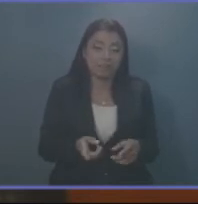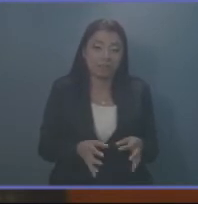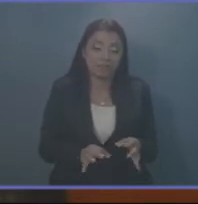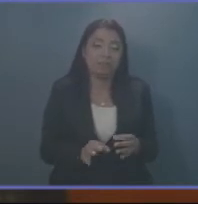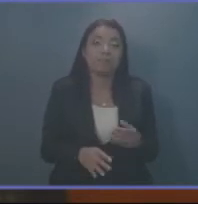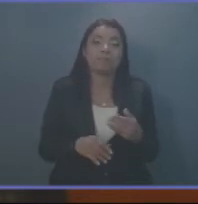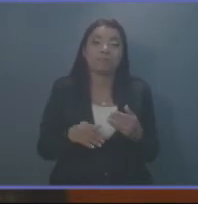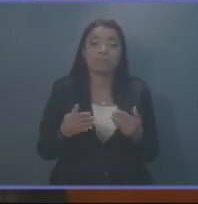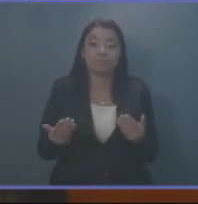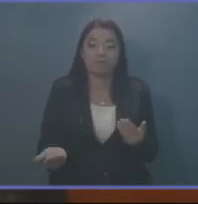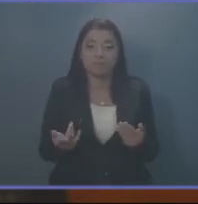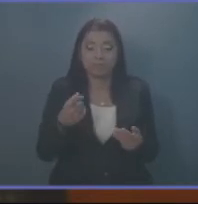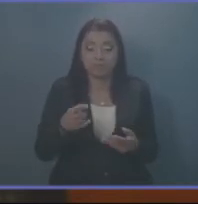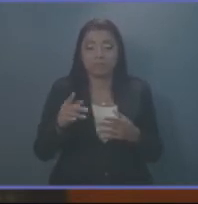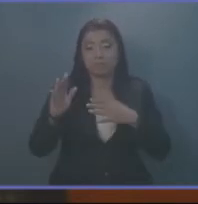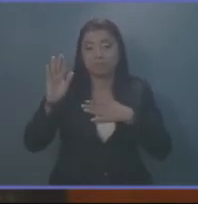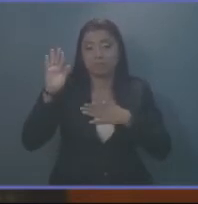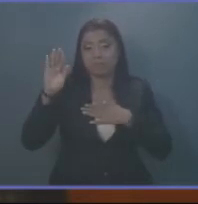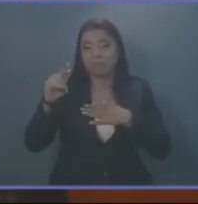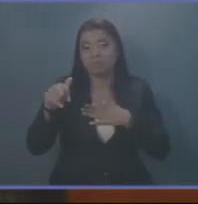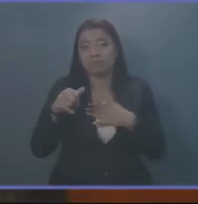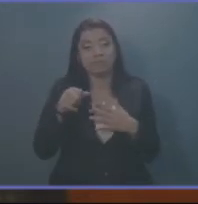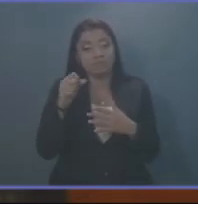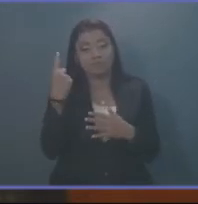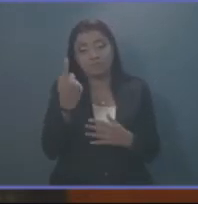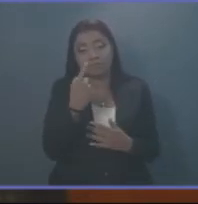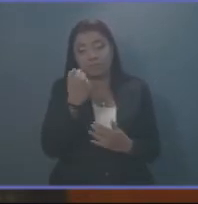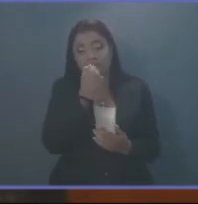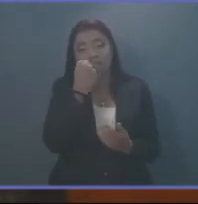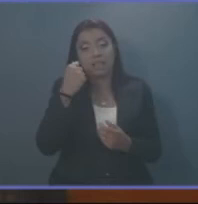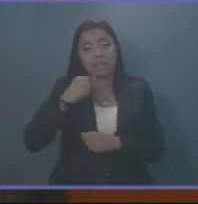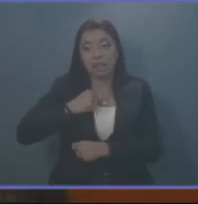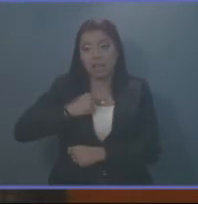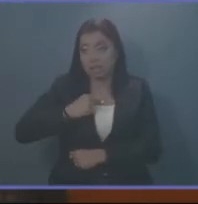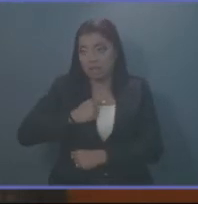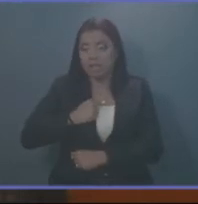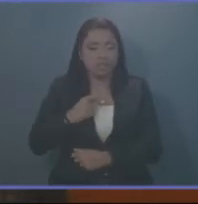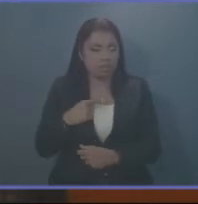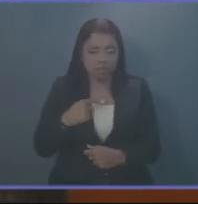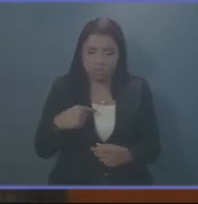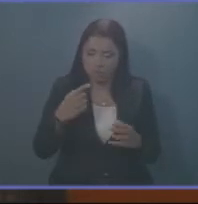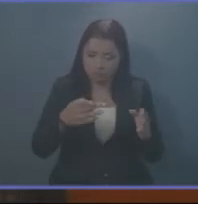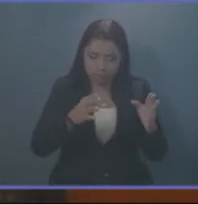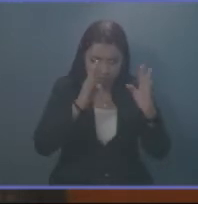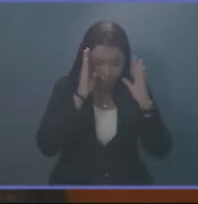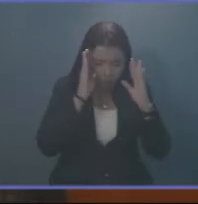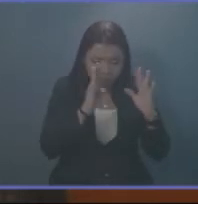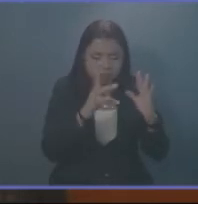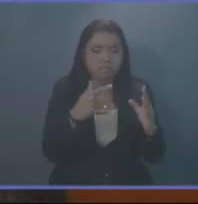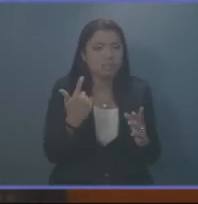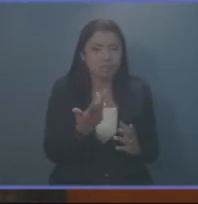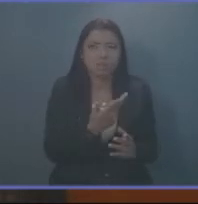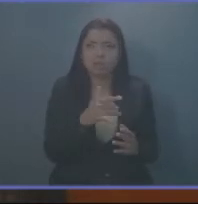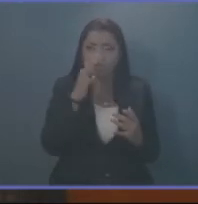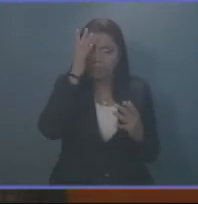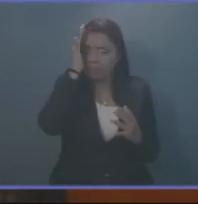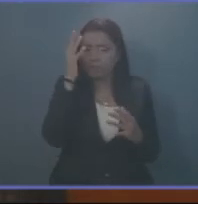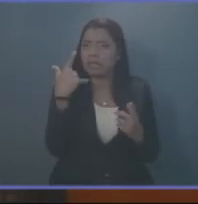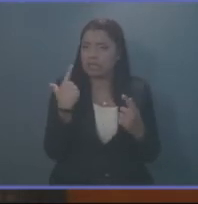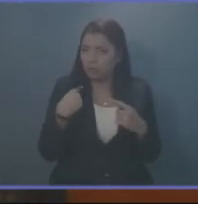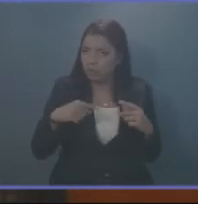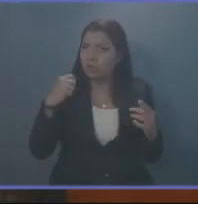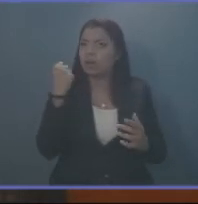el firme compromiso con todo el gremio de veteranos, que siempre los hemos atendido y que vamos a seguir el